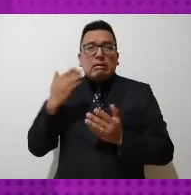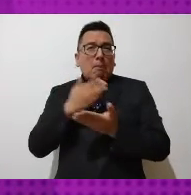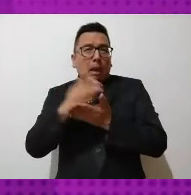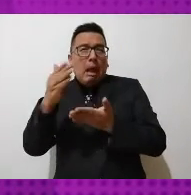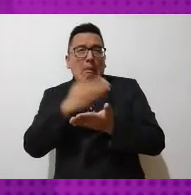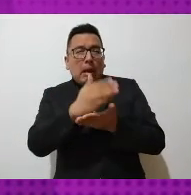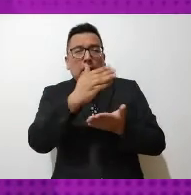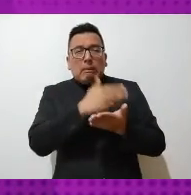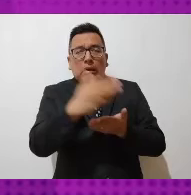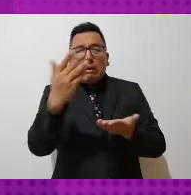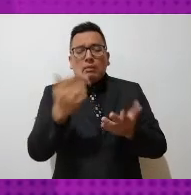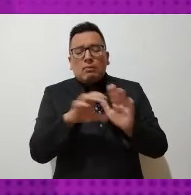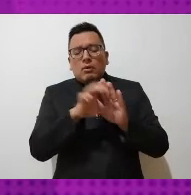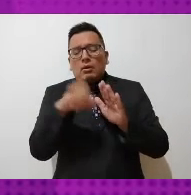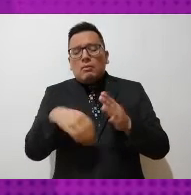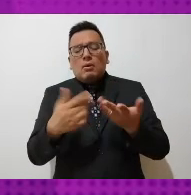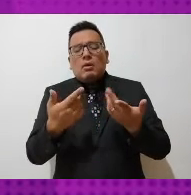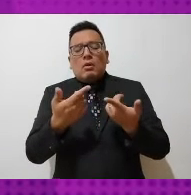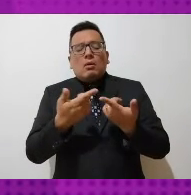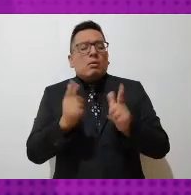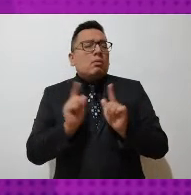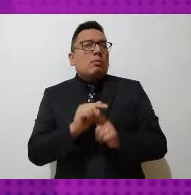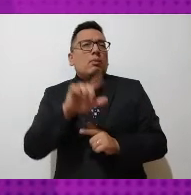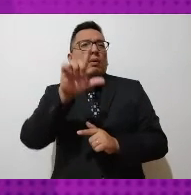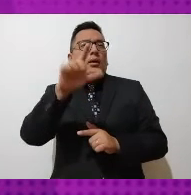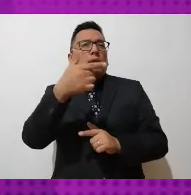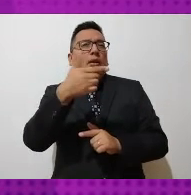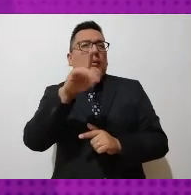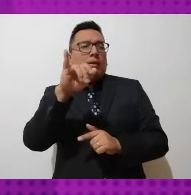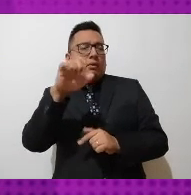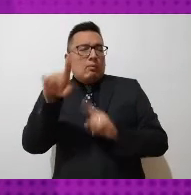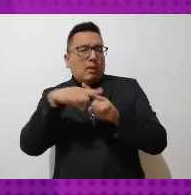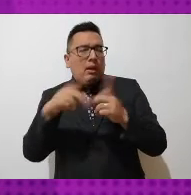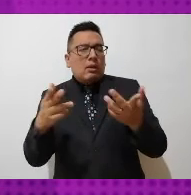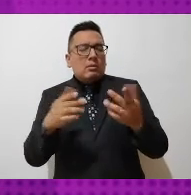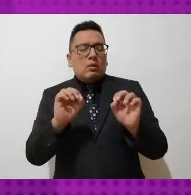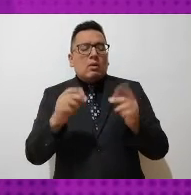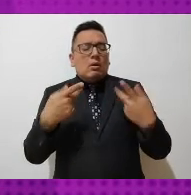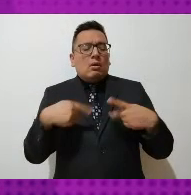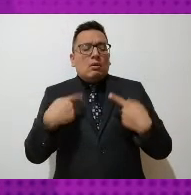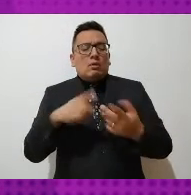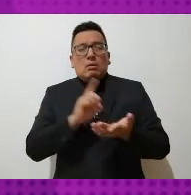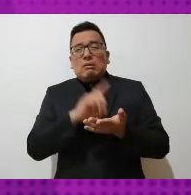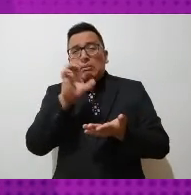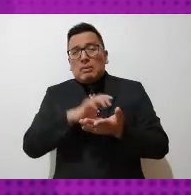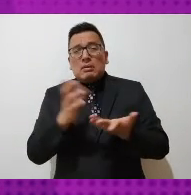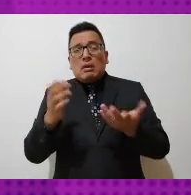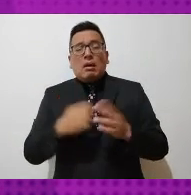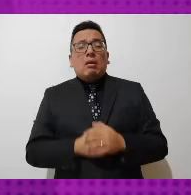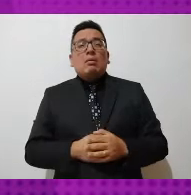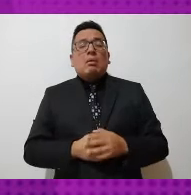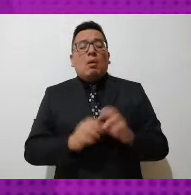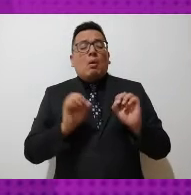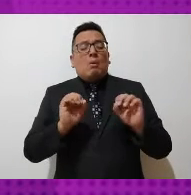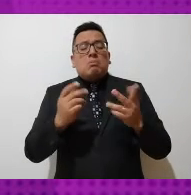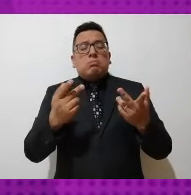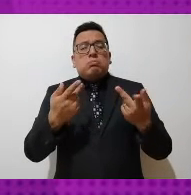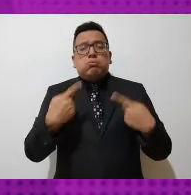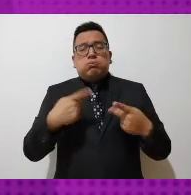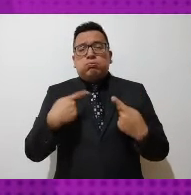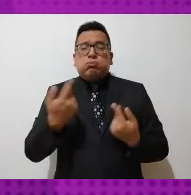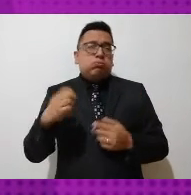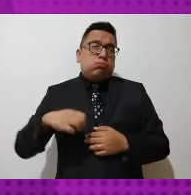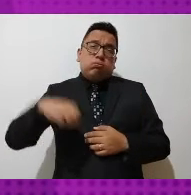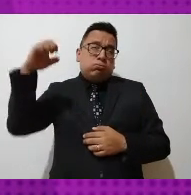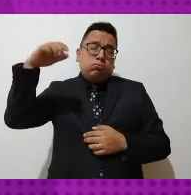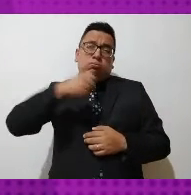históricamente vulnerados, como los ciudadanos y ciudadanas de la comunidad de la diversidad sexual, las personas con discapacidad, los adultos